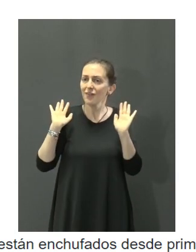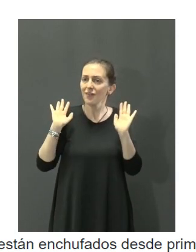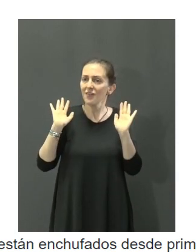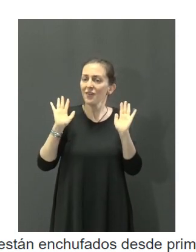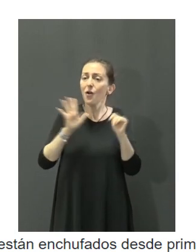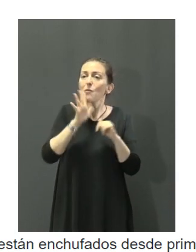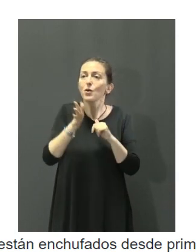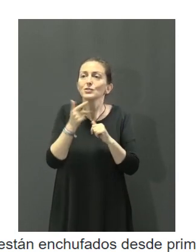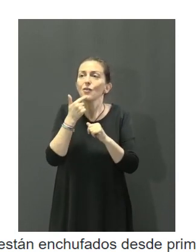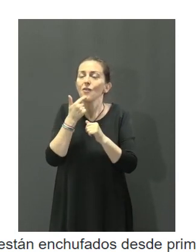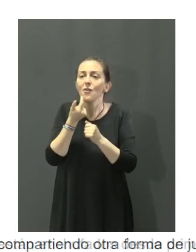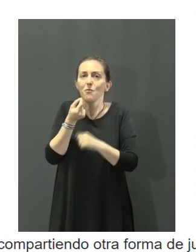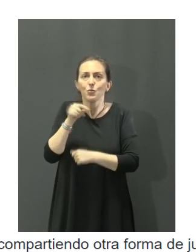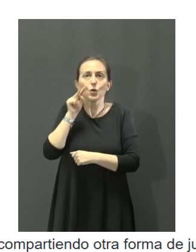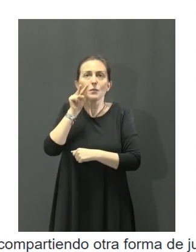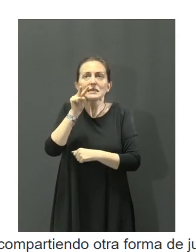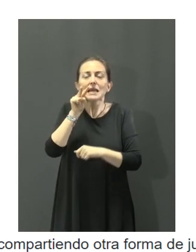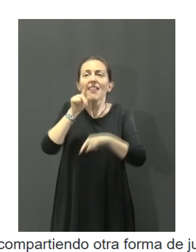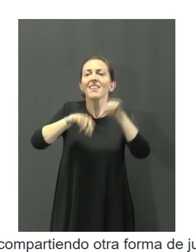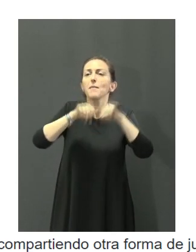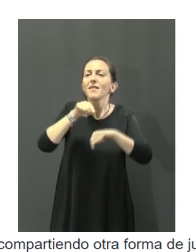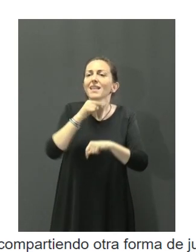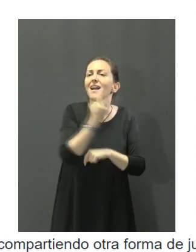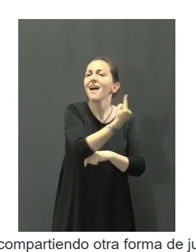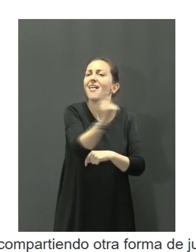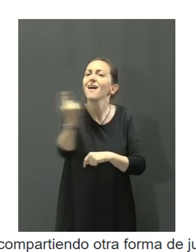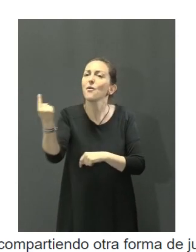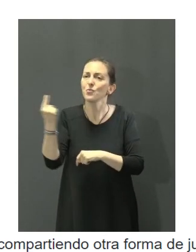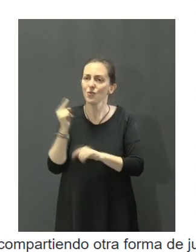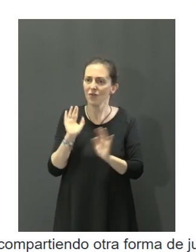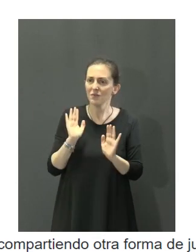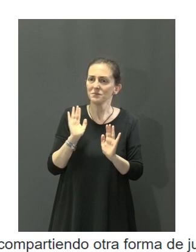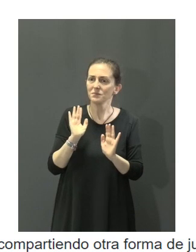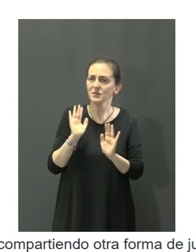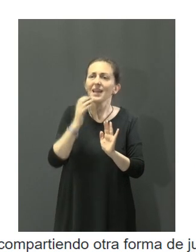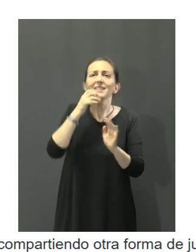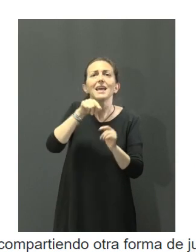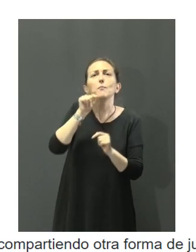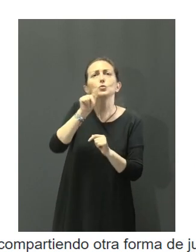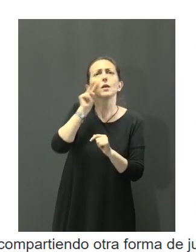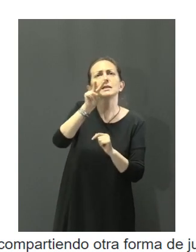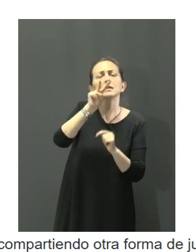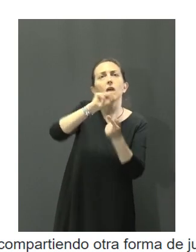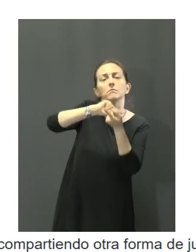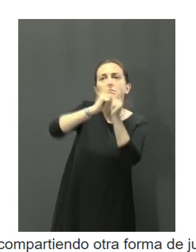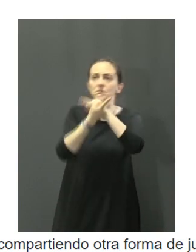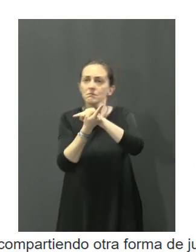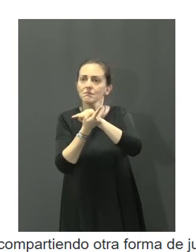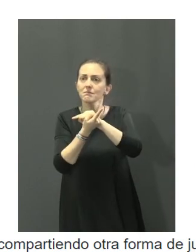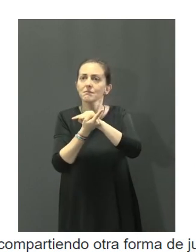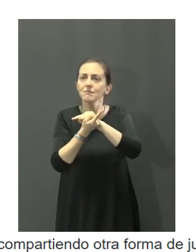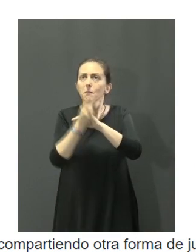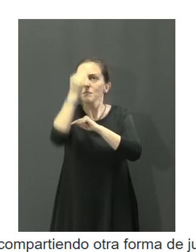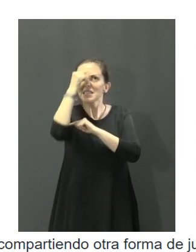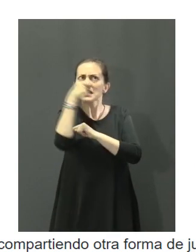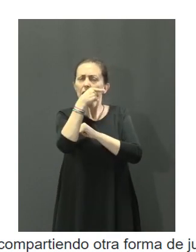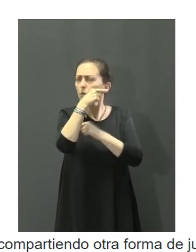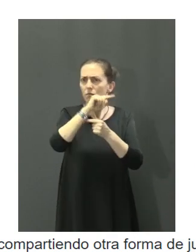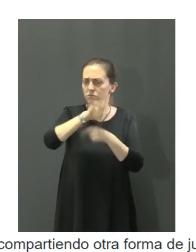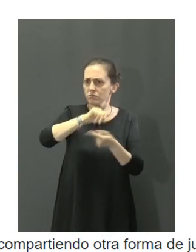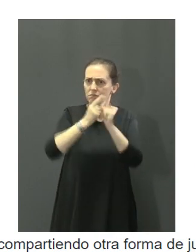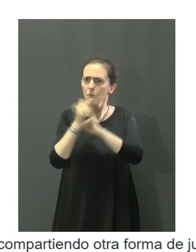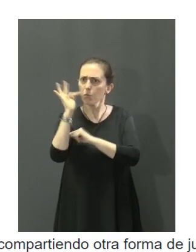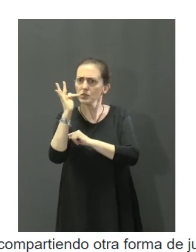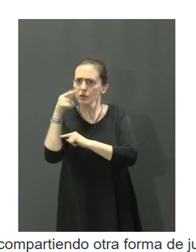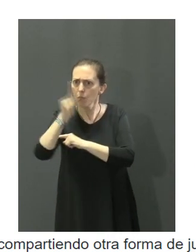tanto, la manera de enfocarlo depende mucho de cómo le des la vuelta al fenómeno que está pasando con los videojuegos.